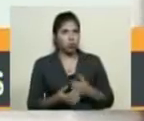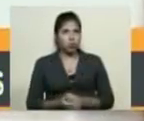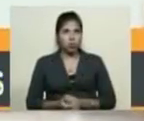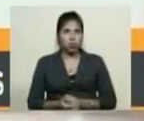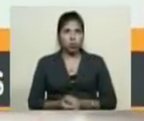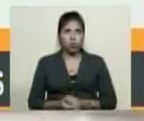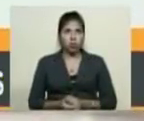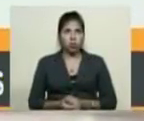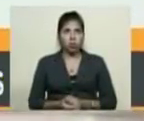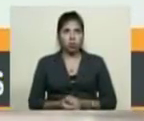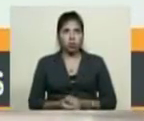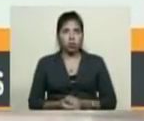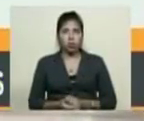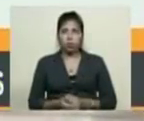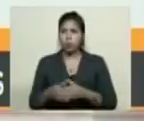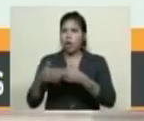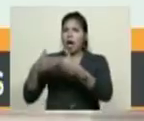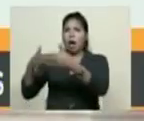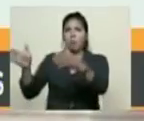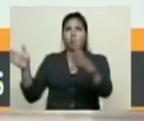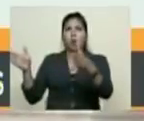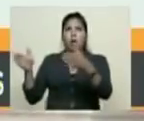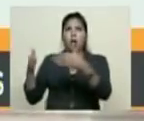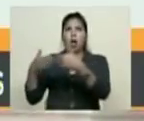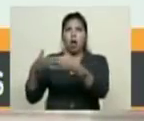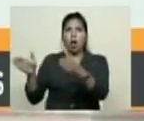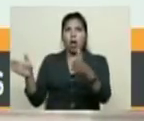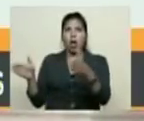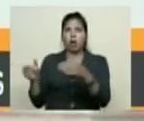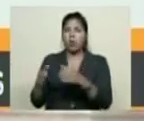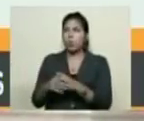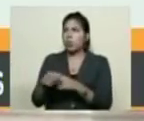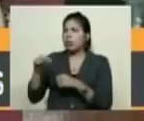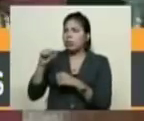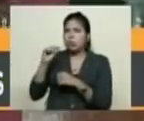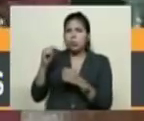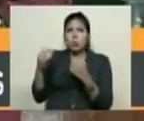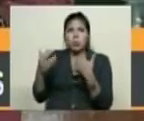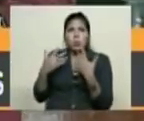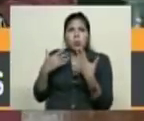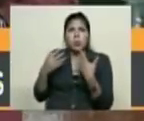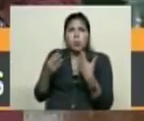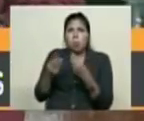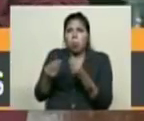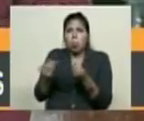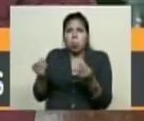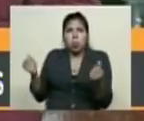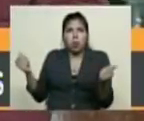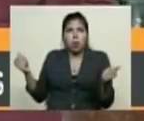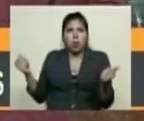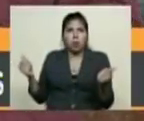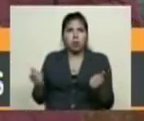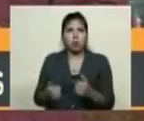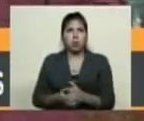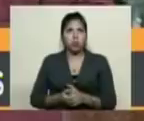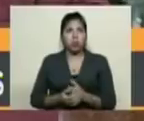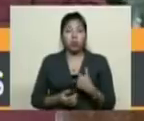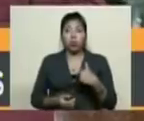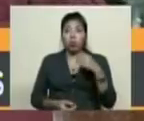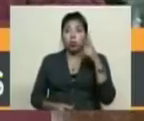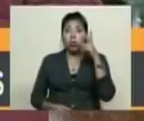Claro, pues dejan abiertas las puertas ese y el poquito aire que hay aquí se diluye. Y además, como dice,